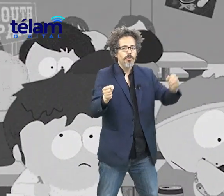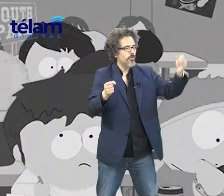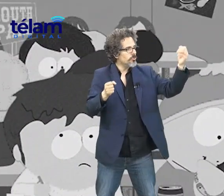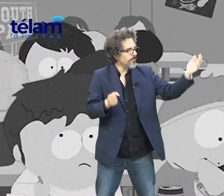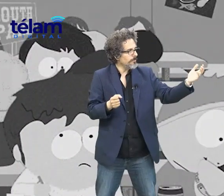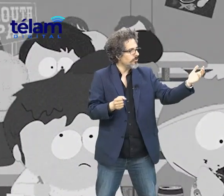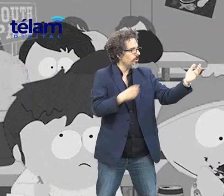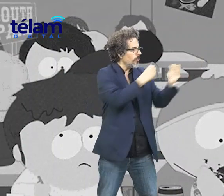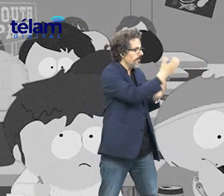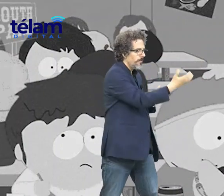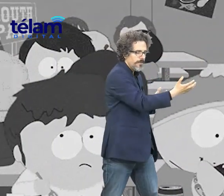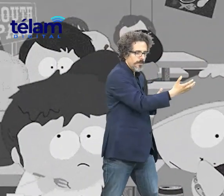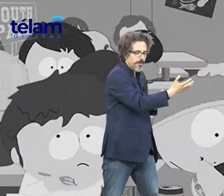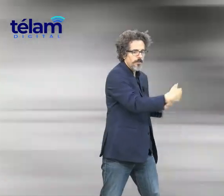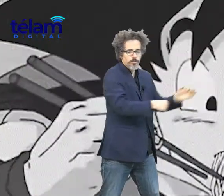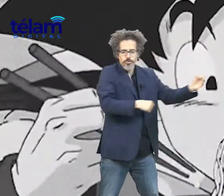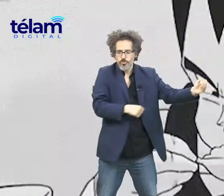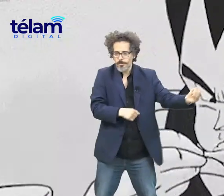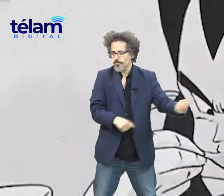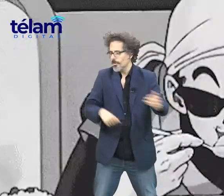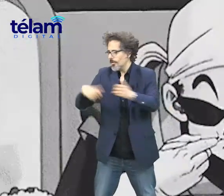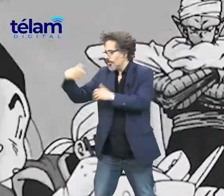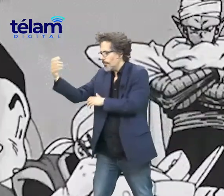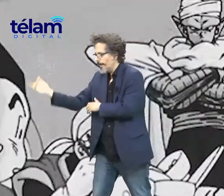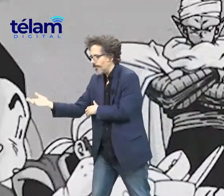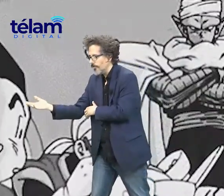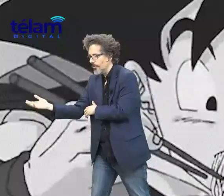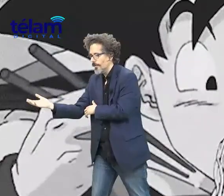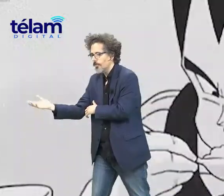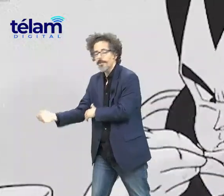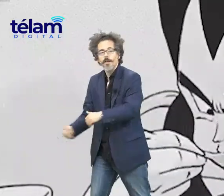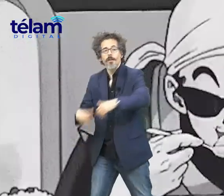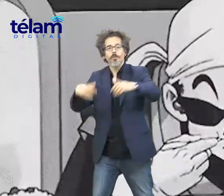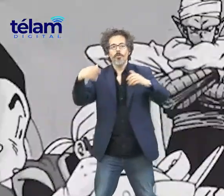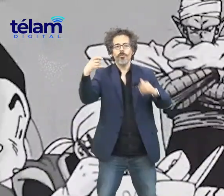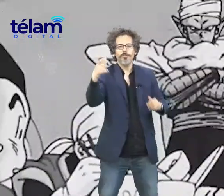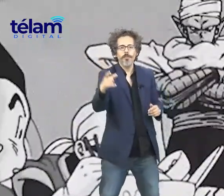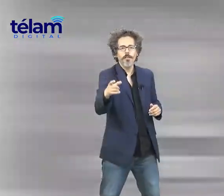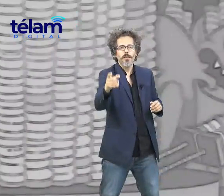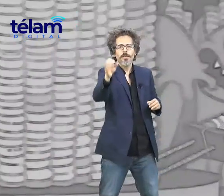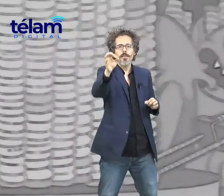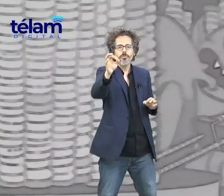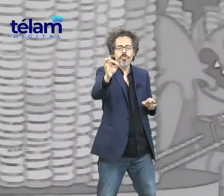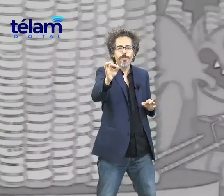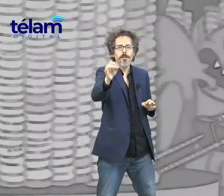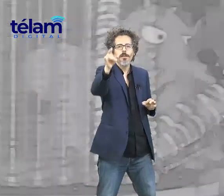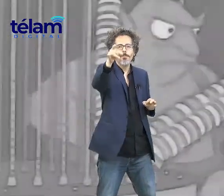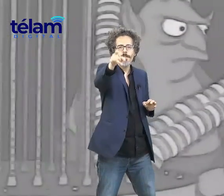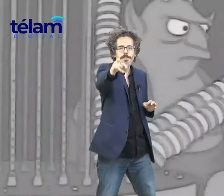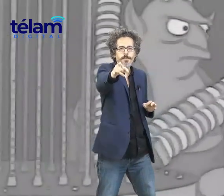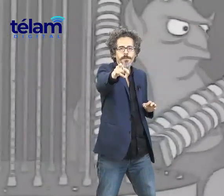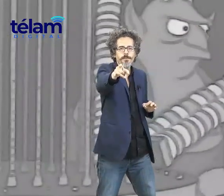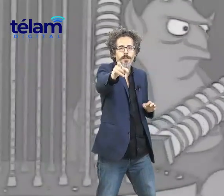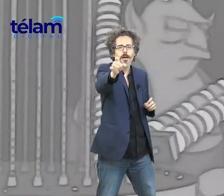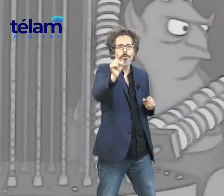veces consumimos una bebida consumimos un plato de comida o lo que fuere que nos lleva